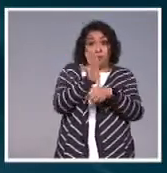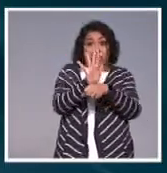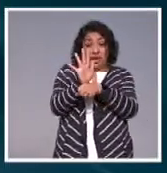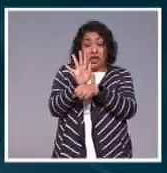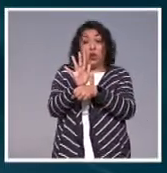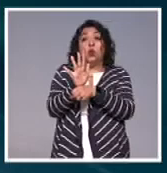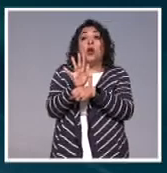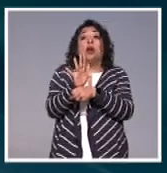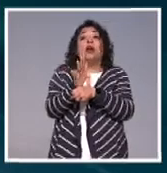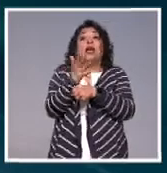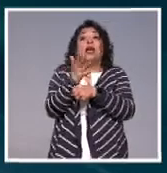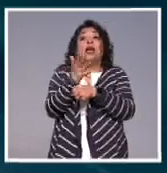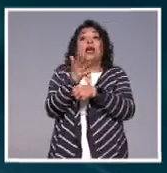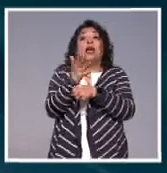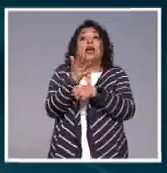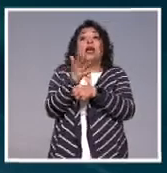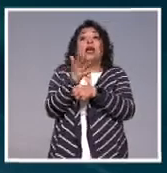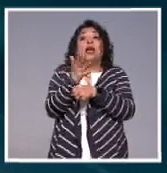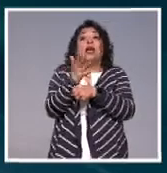largometraje